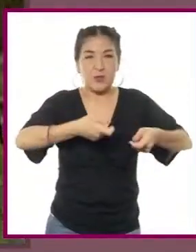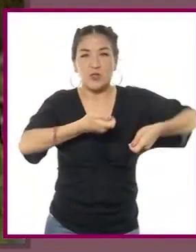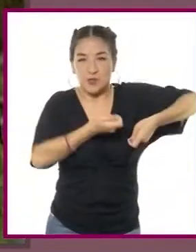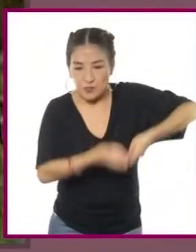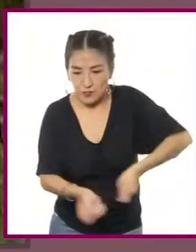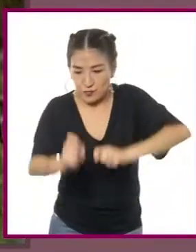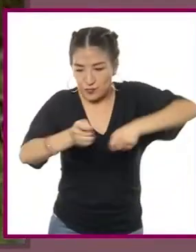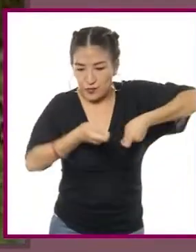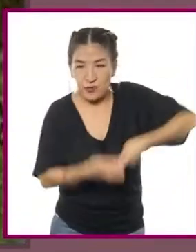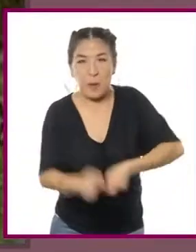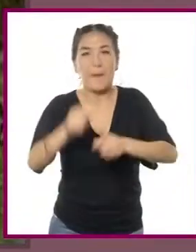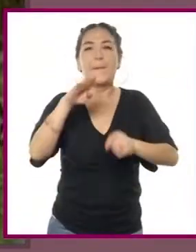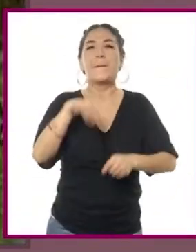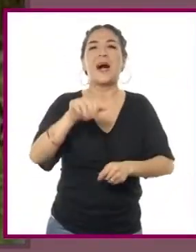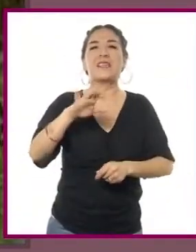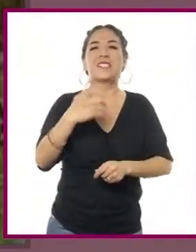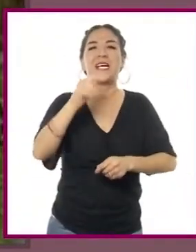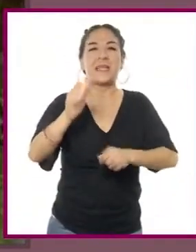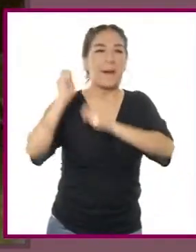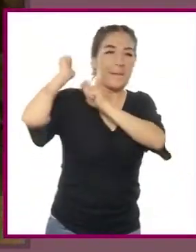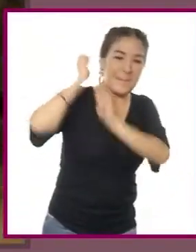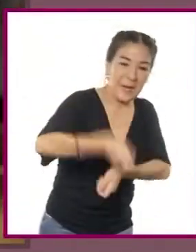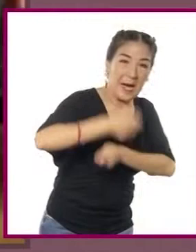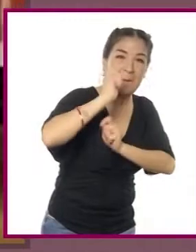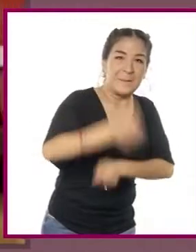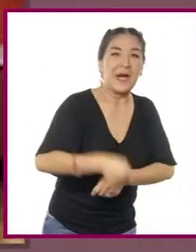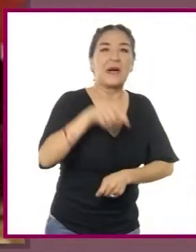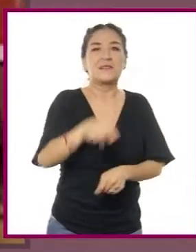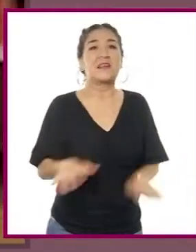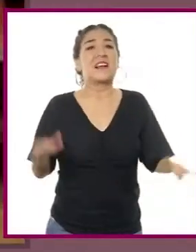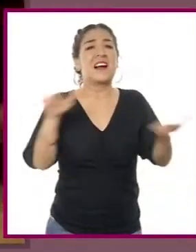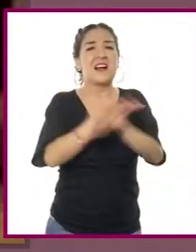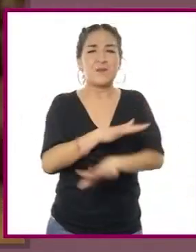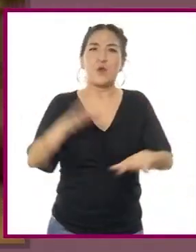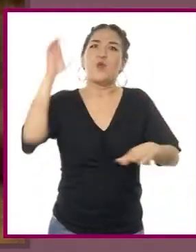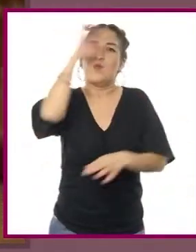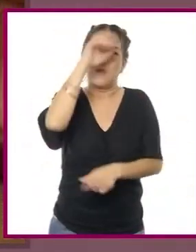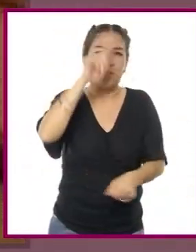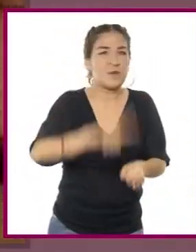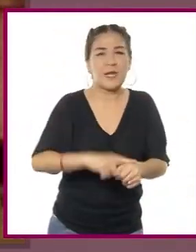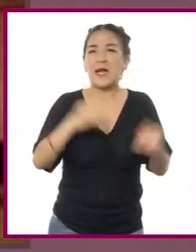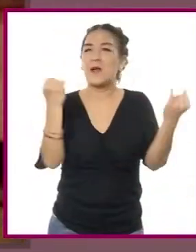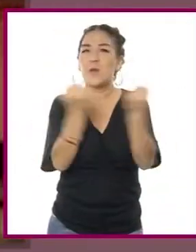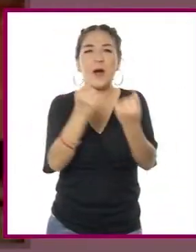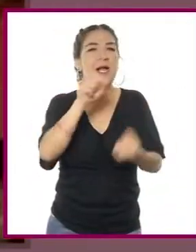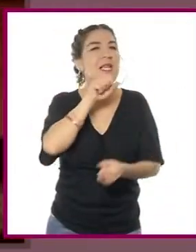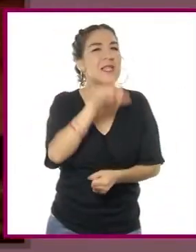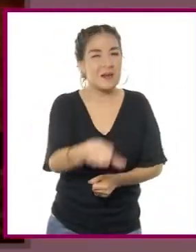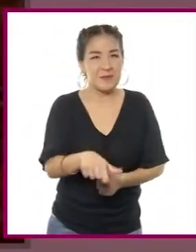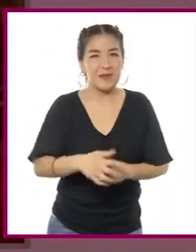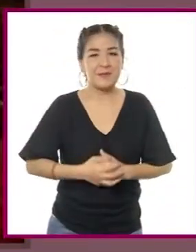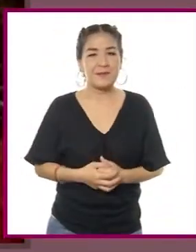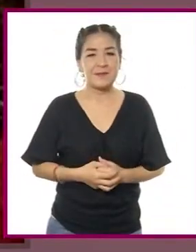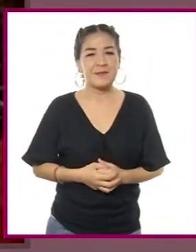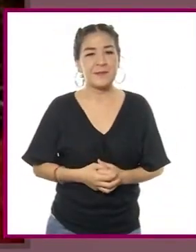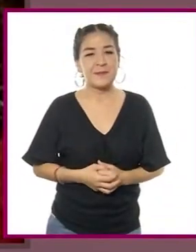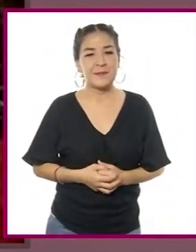el cuchillo y el machete. Con todos estos cambios culturales, pues viene también una